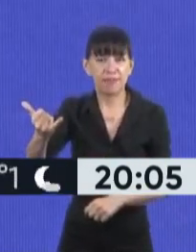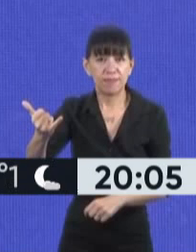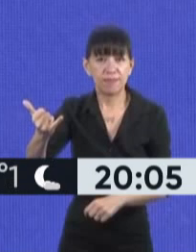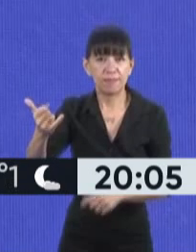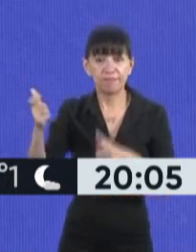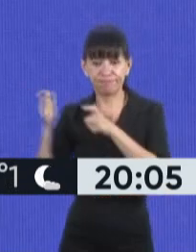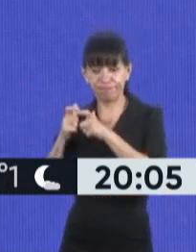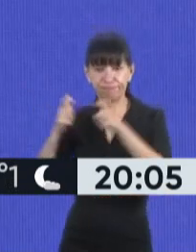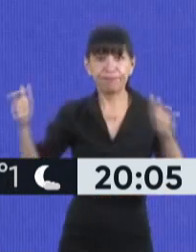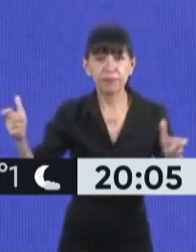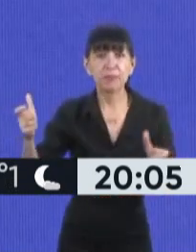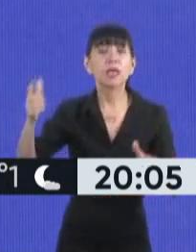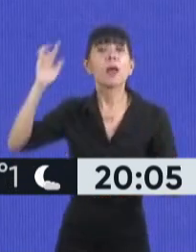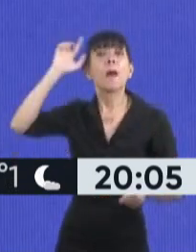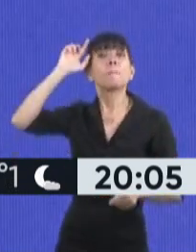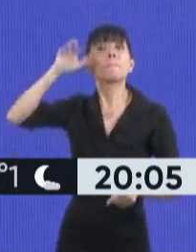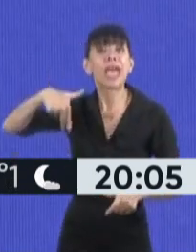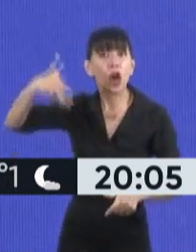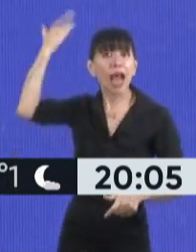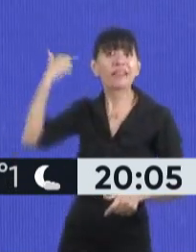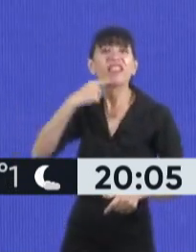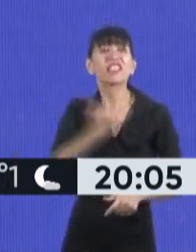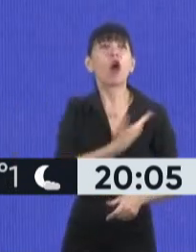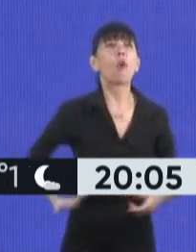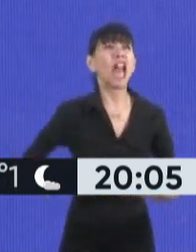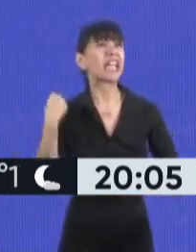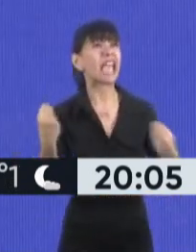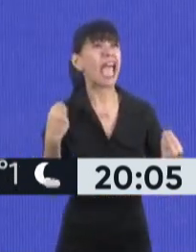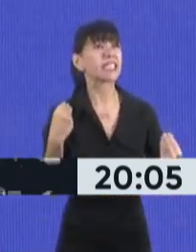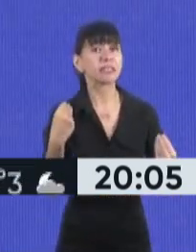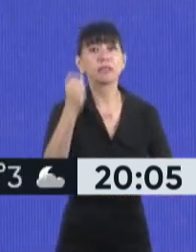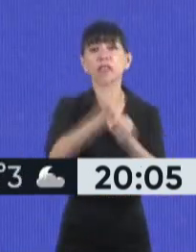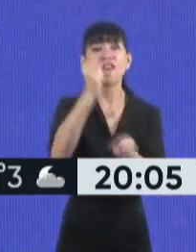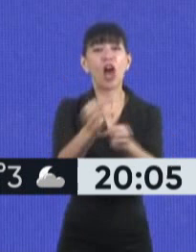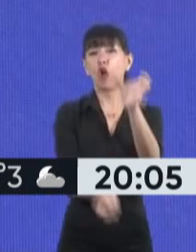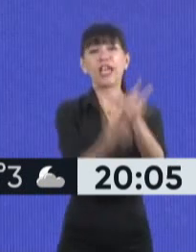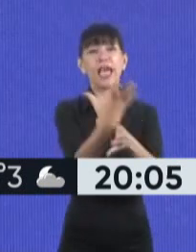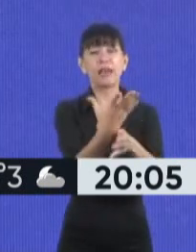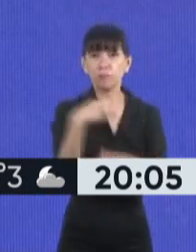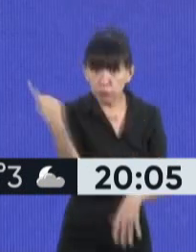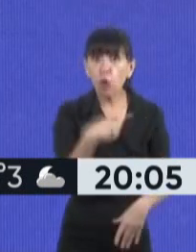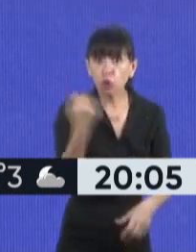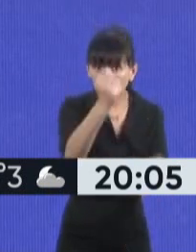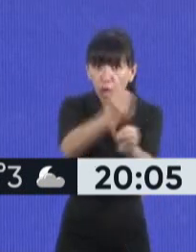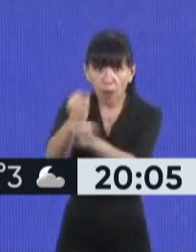Perón decía que gobernar es crear trabajo. Creamos trabajo, ¿eh? Creamos mucho. Creamos mucho.